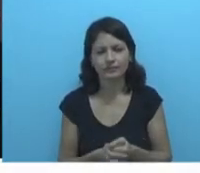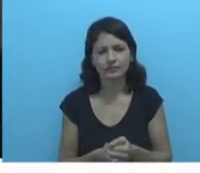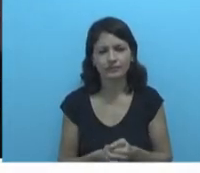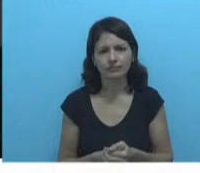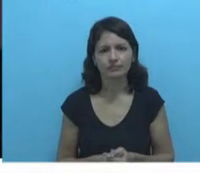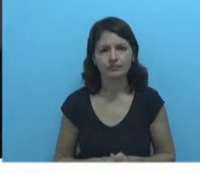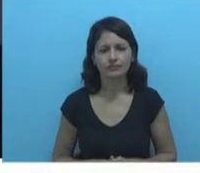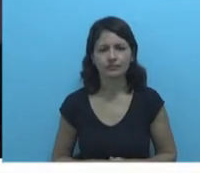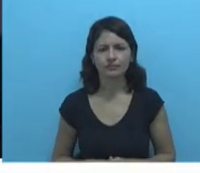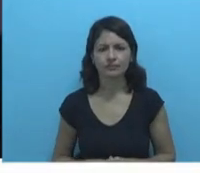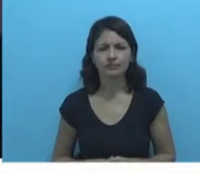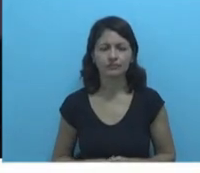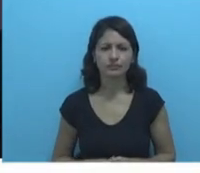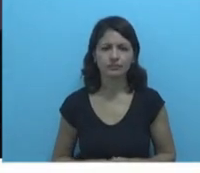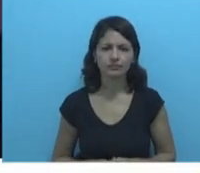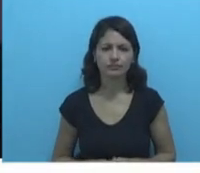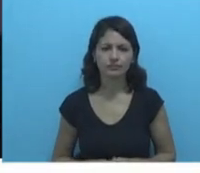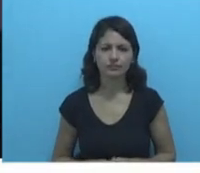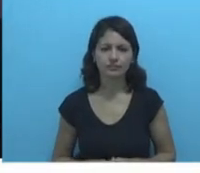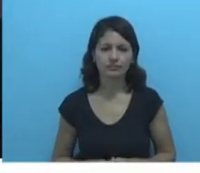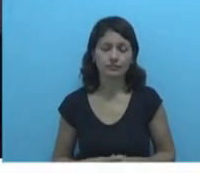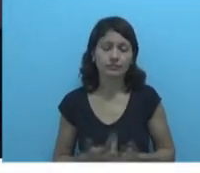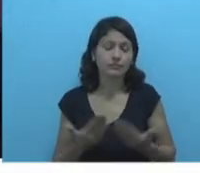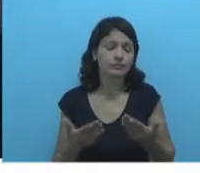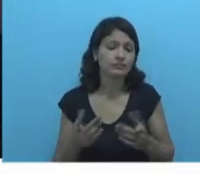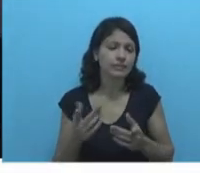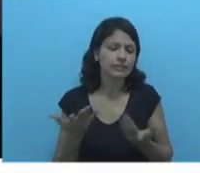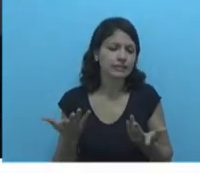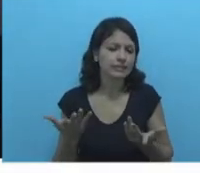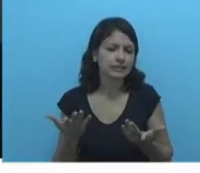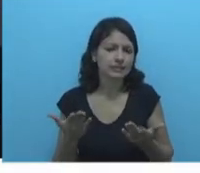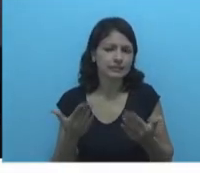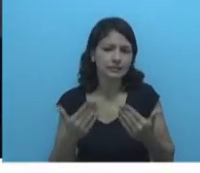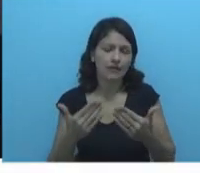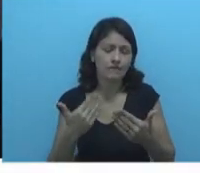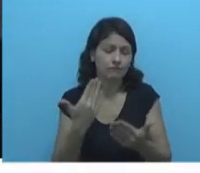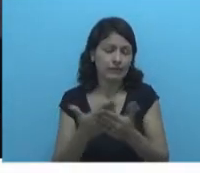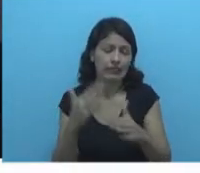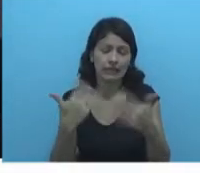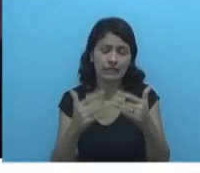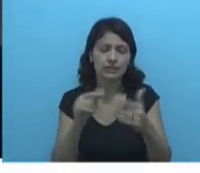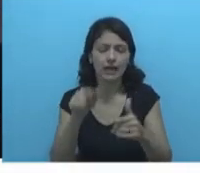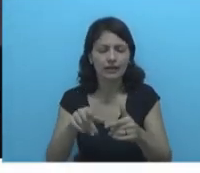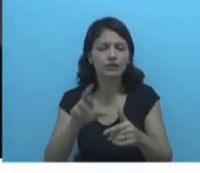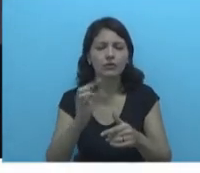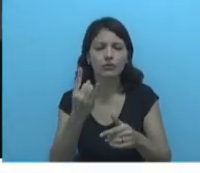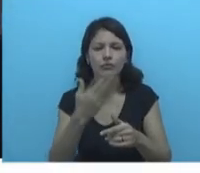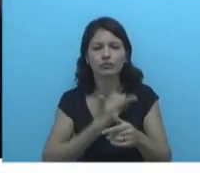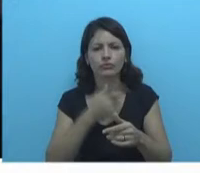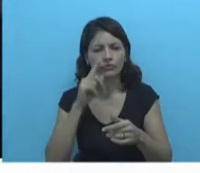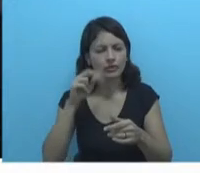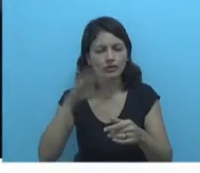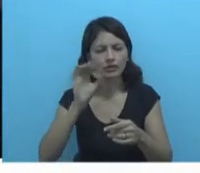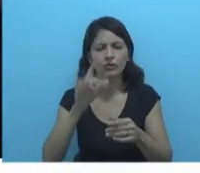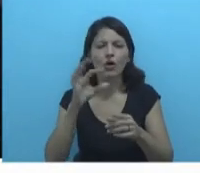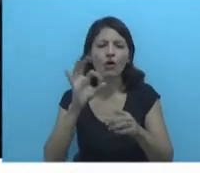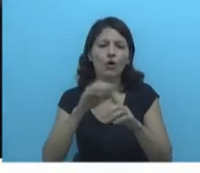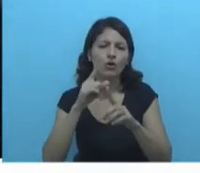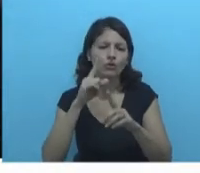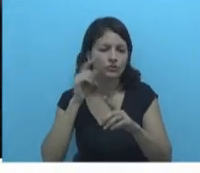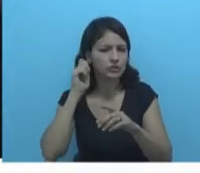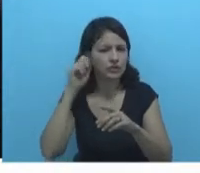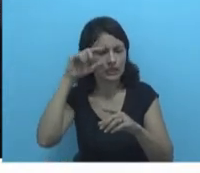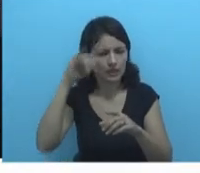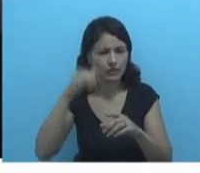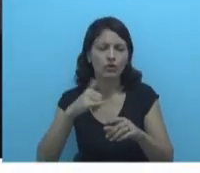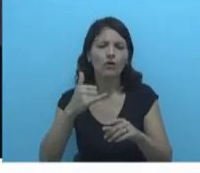dar a Rufino, y por lo menos si acontece lo que todos nos queremos, en Rufino puedan tener mínimamente las cosas